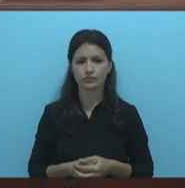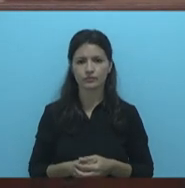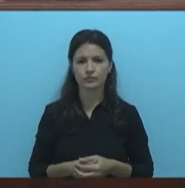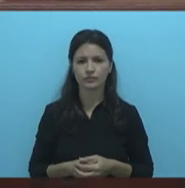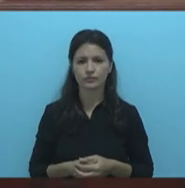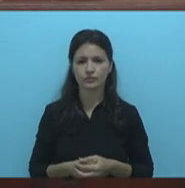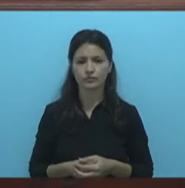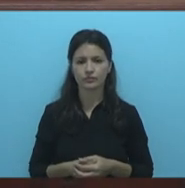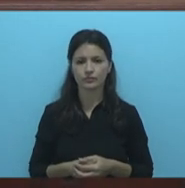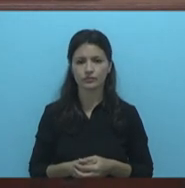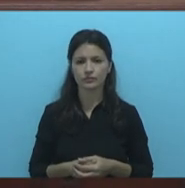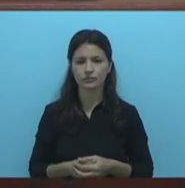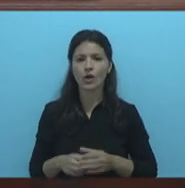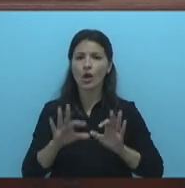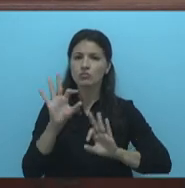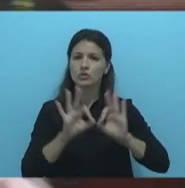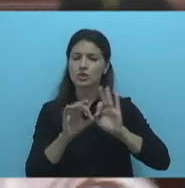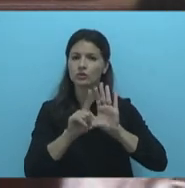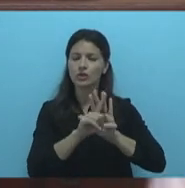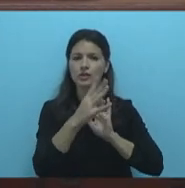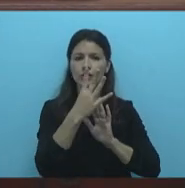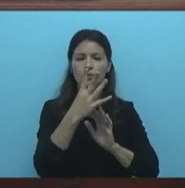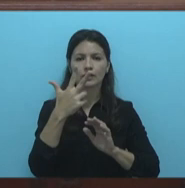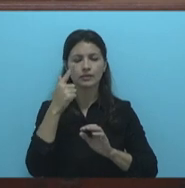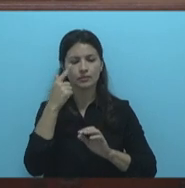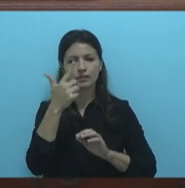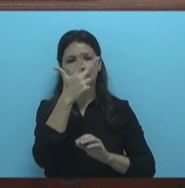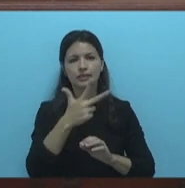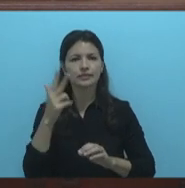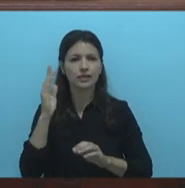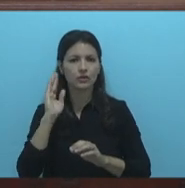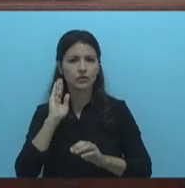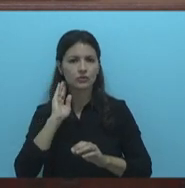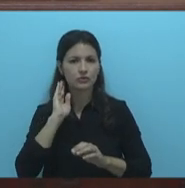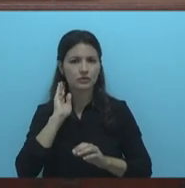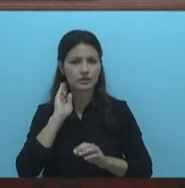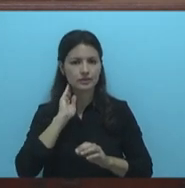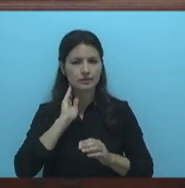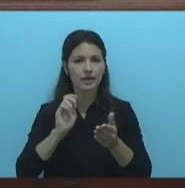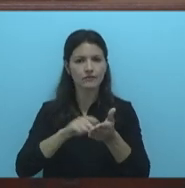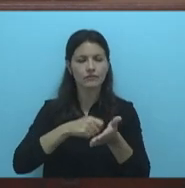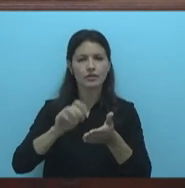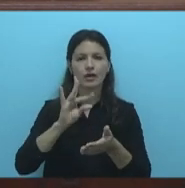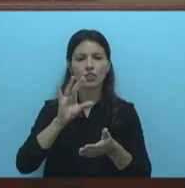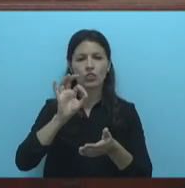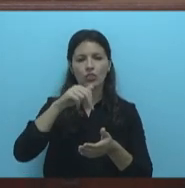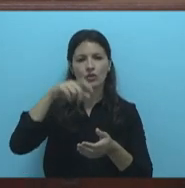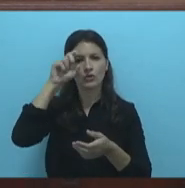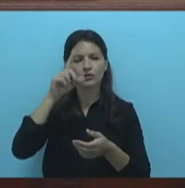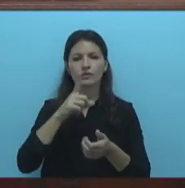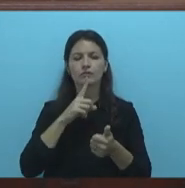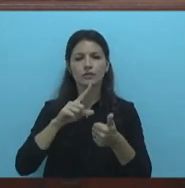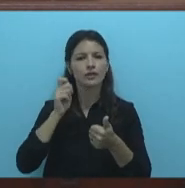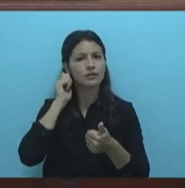El punto número uno cuenta con preferencias, el proyecto de ley 43.316 de la diputada Donet y el diputado Giustiniani, por el cual se establece